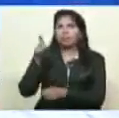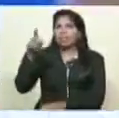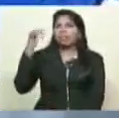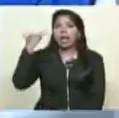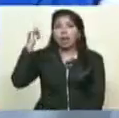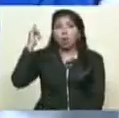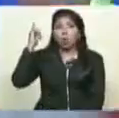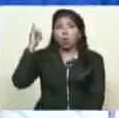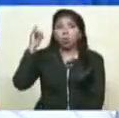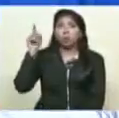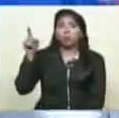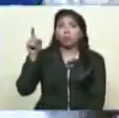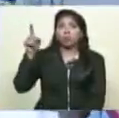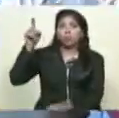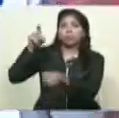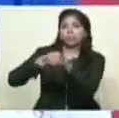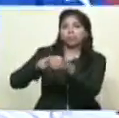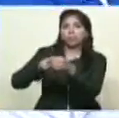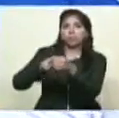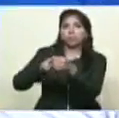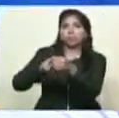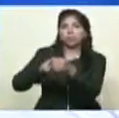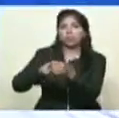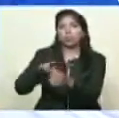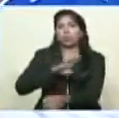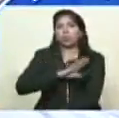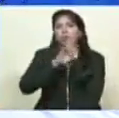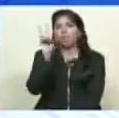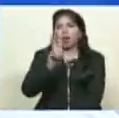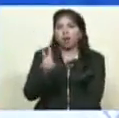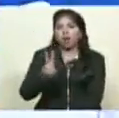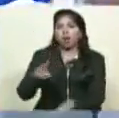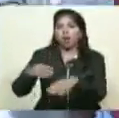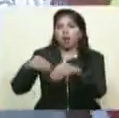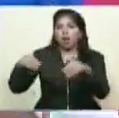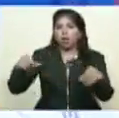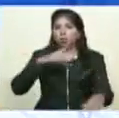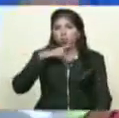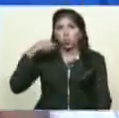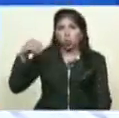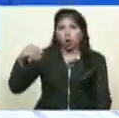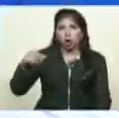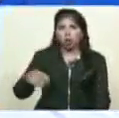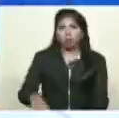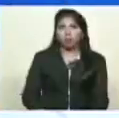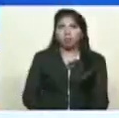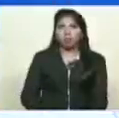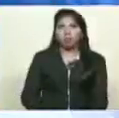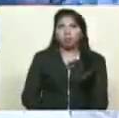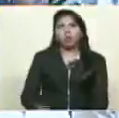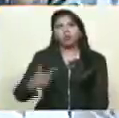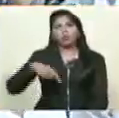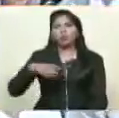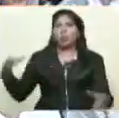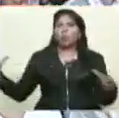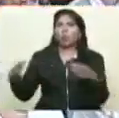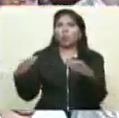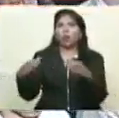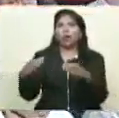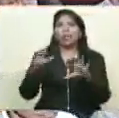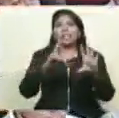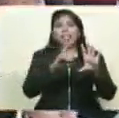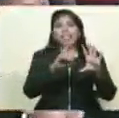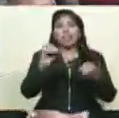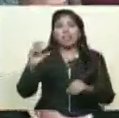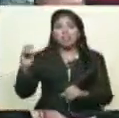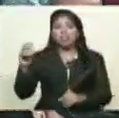Yaracuy, adscrita a la Corporación Venezolana Agraria del Azúcar. Nosotros tenemos un pelotón, presidente, de